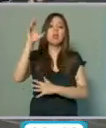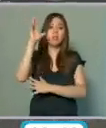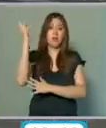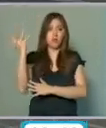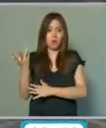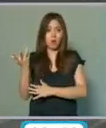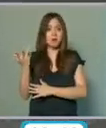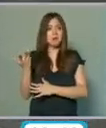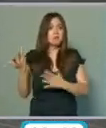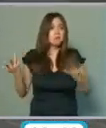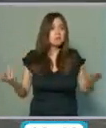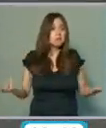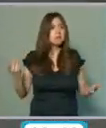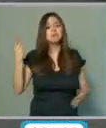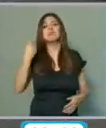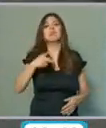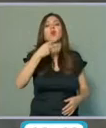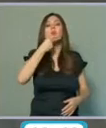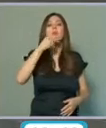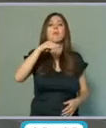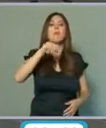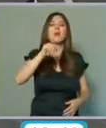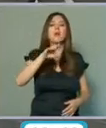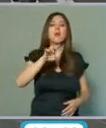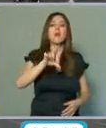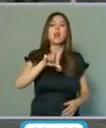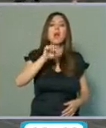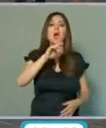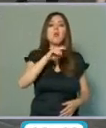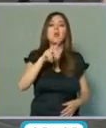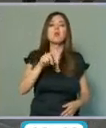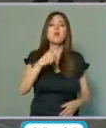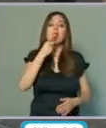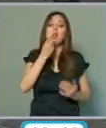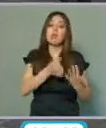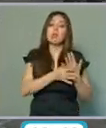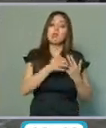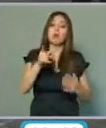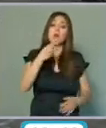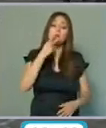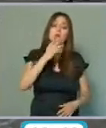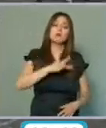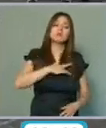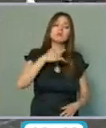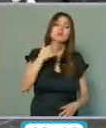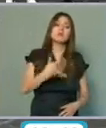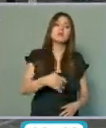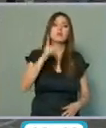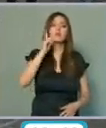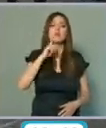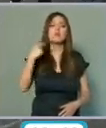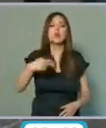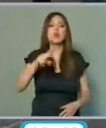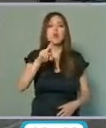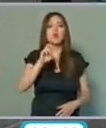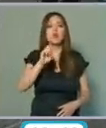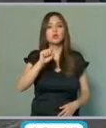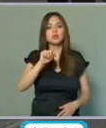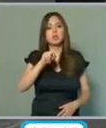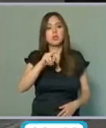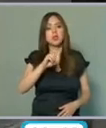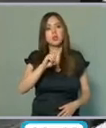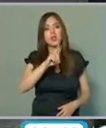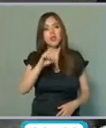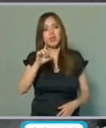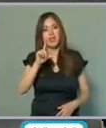pero Manuel Acuña decían que estaba enamoradísimo de Rosario de la Peña, también estaba enamorado el nigromante